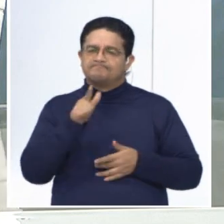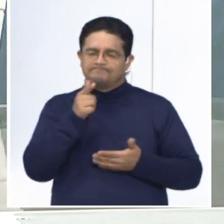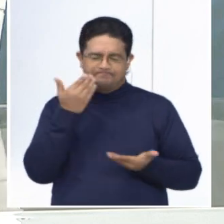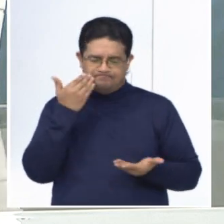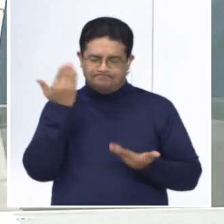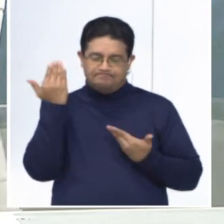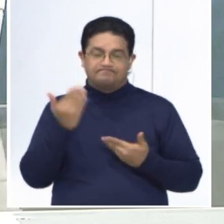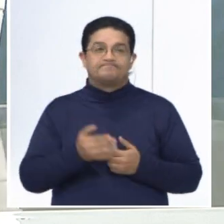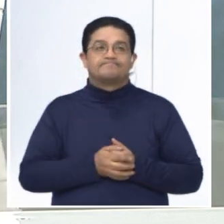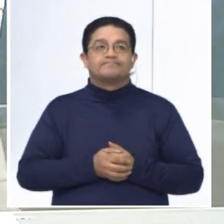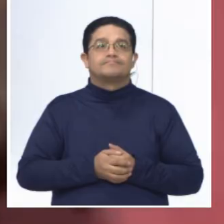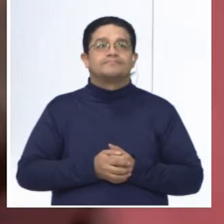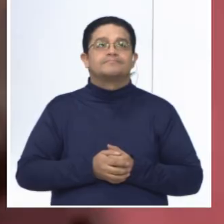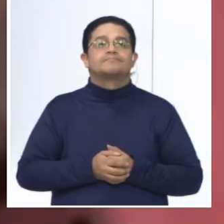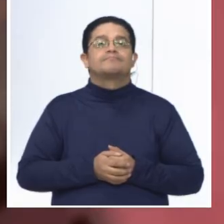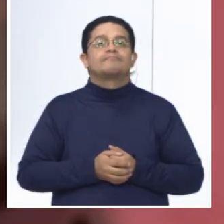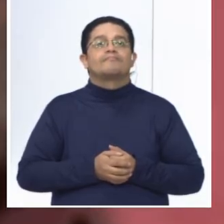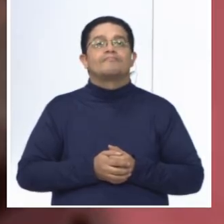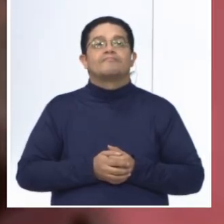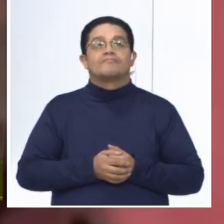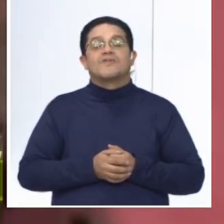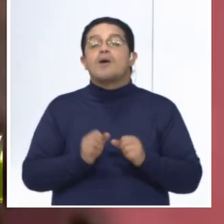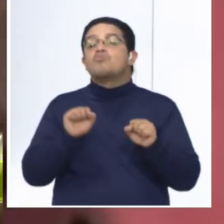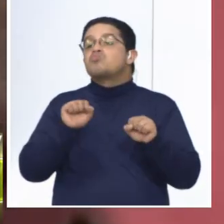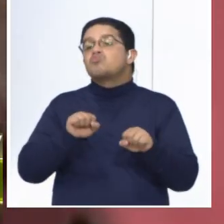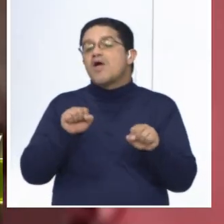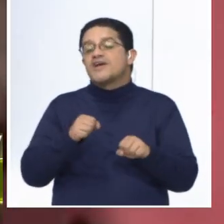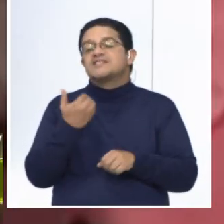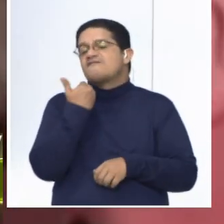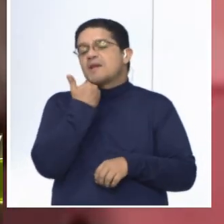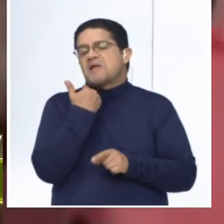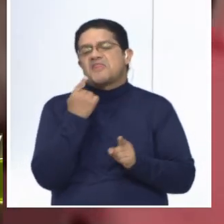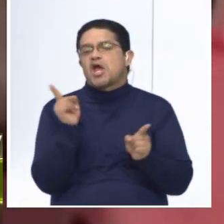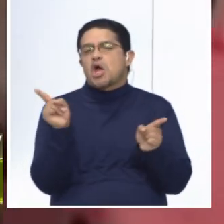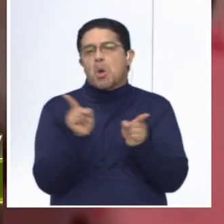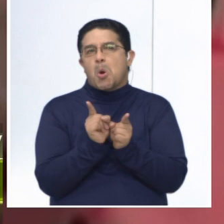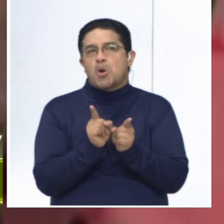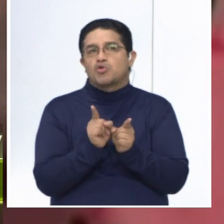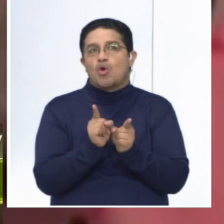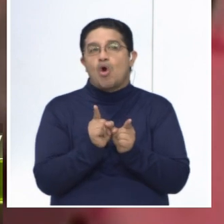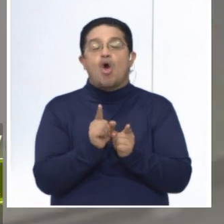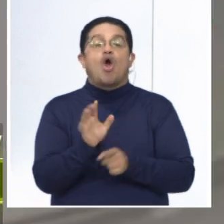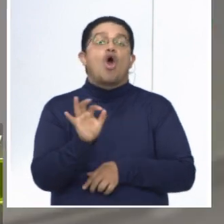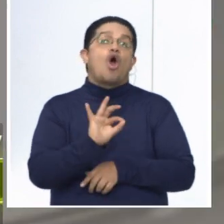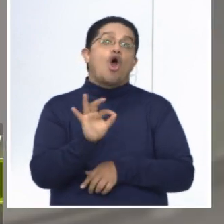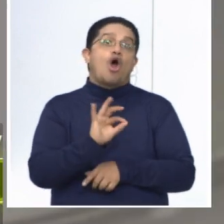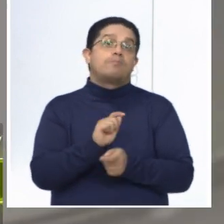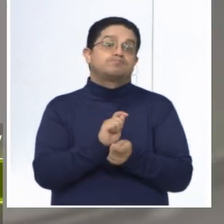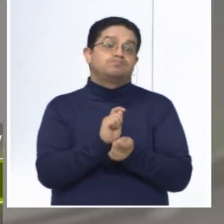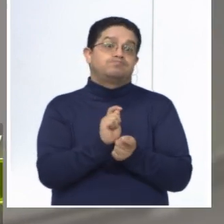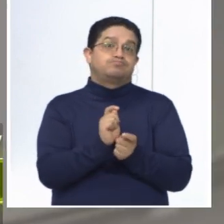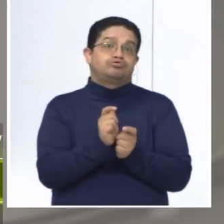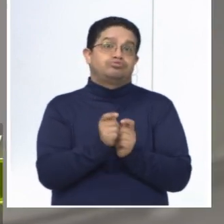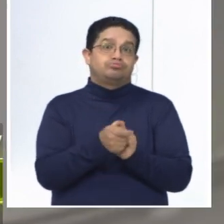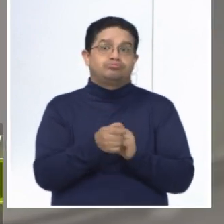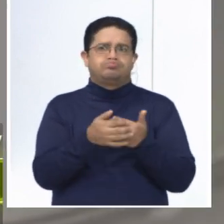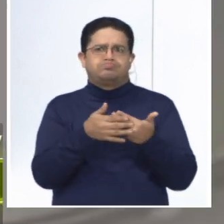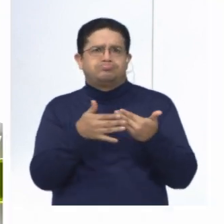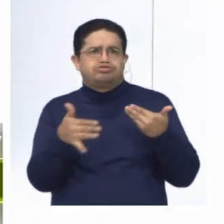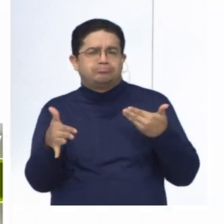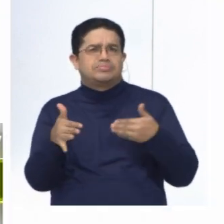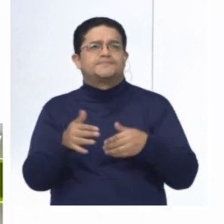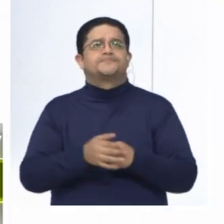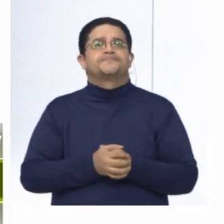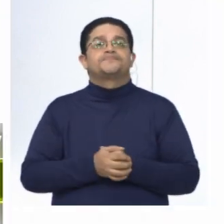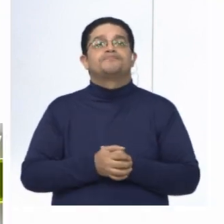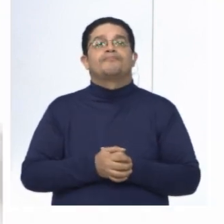verlo. Puede ser una enfermedad breve y repentina o puede convertirse en un trastorno duradero y crónico. En